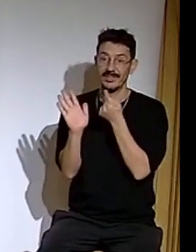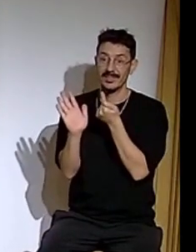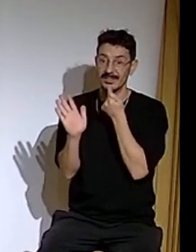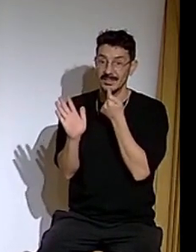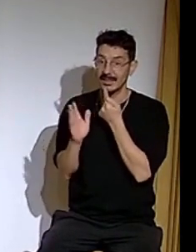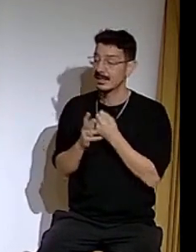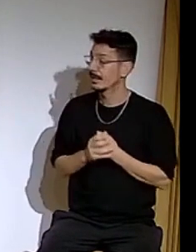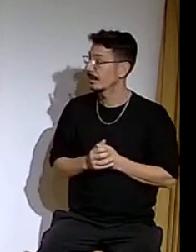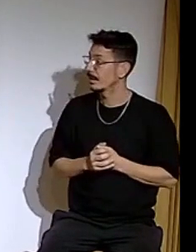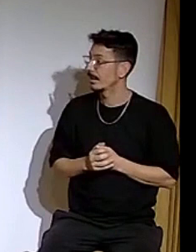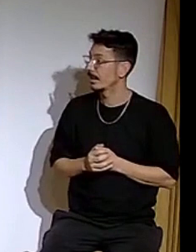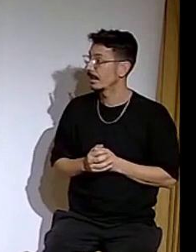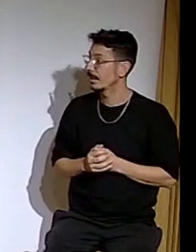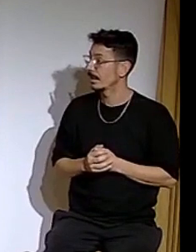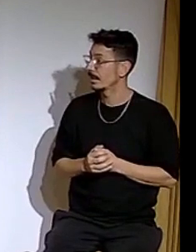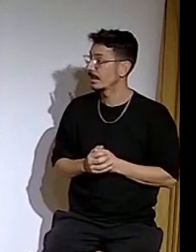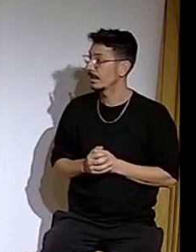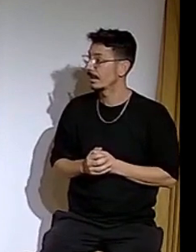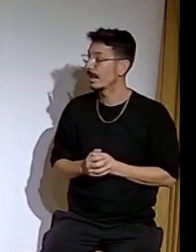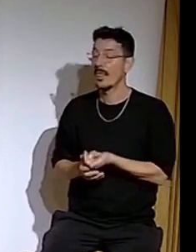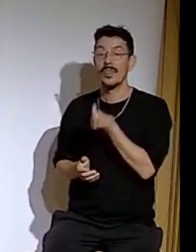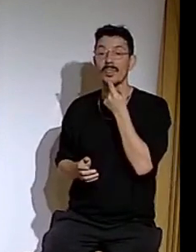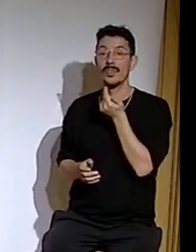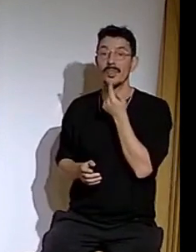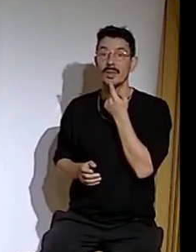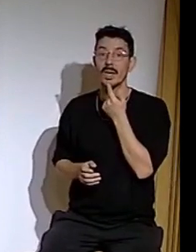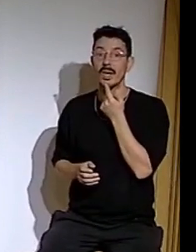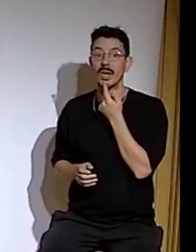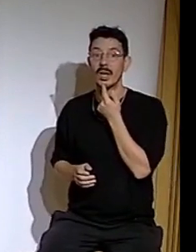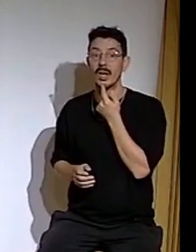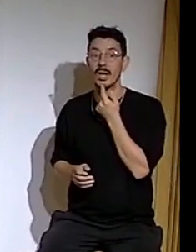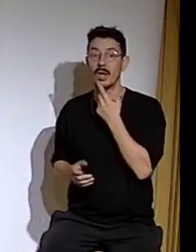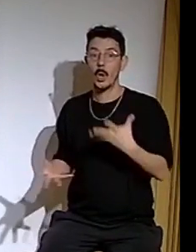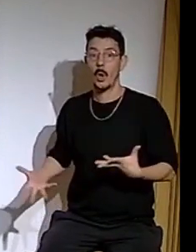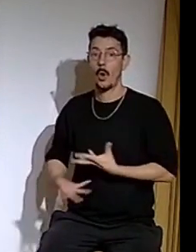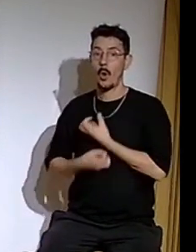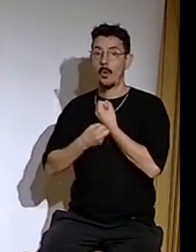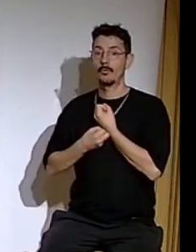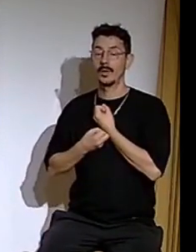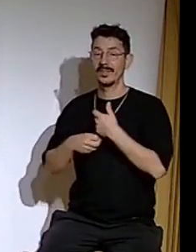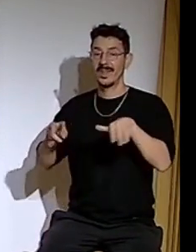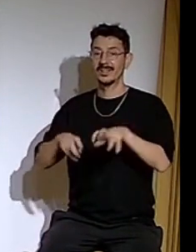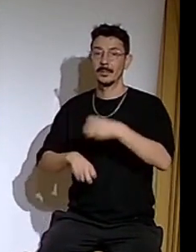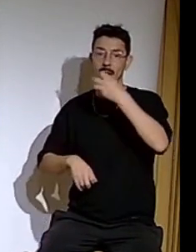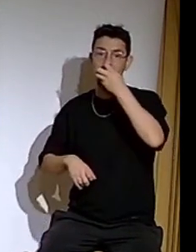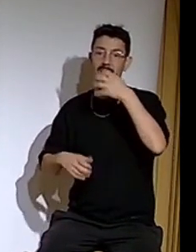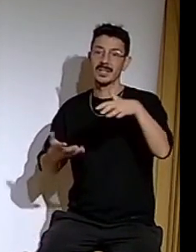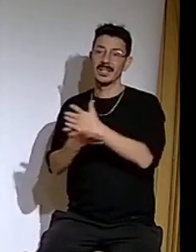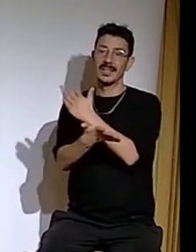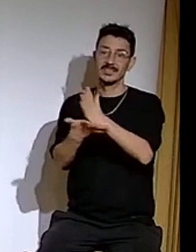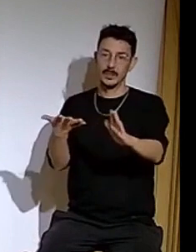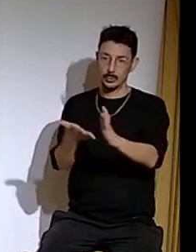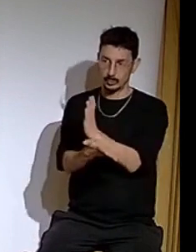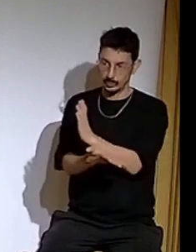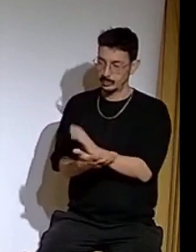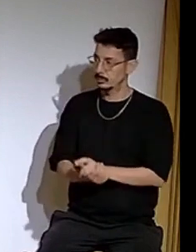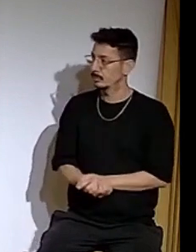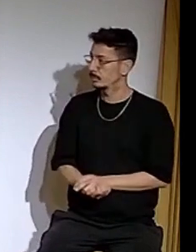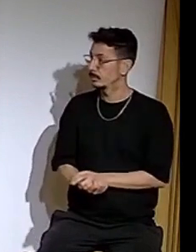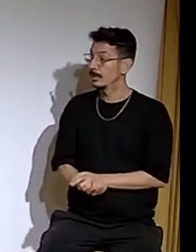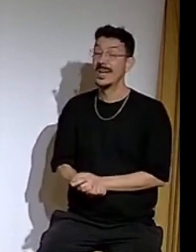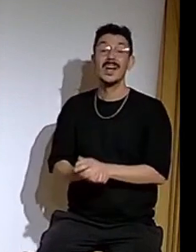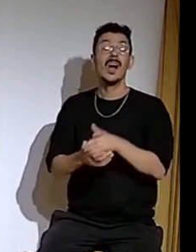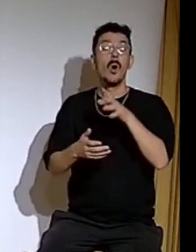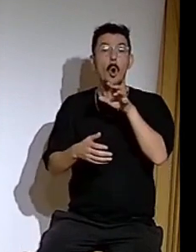se ofendían en parte por el tema de los cánticos los